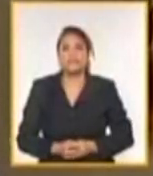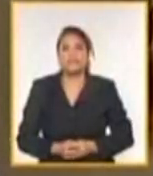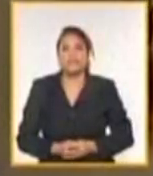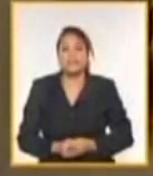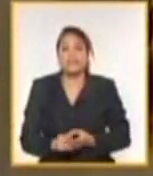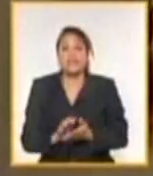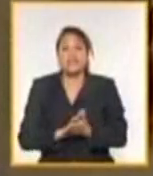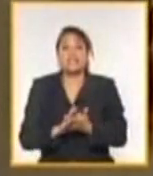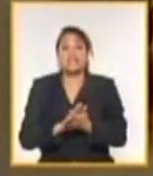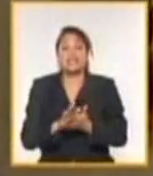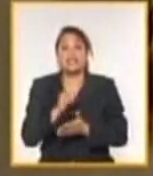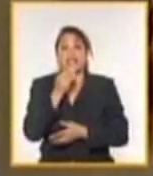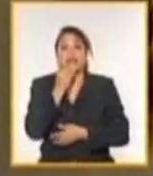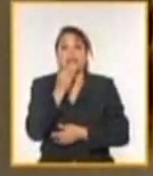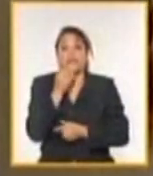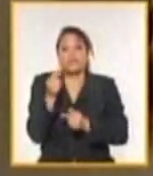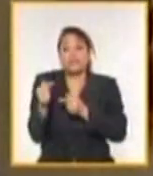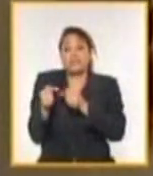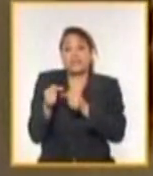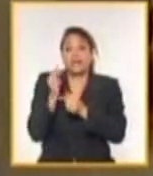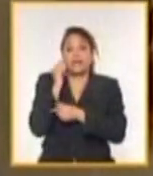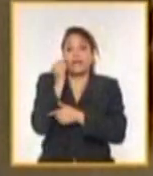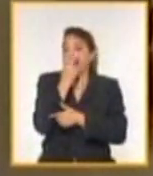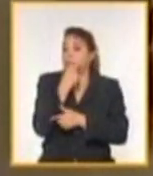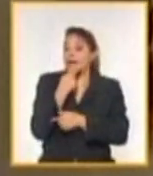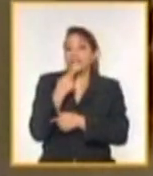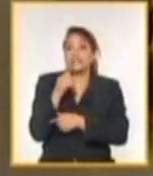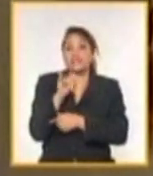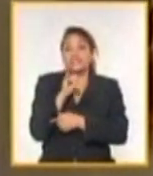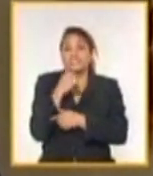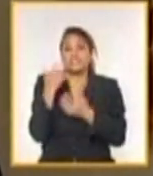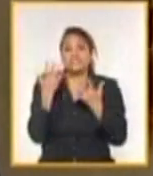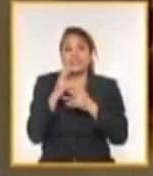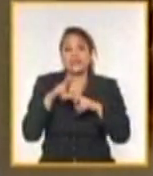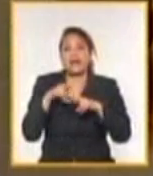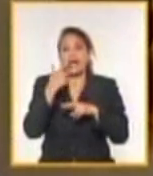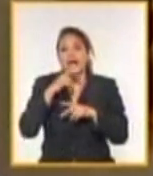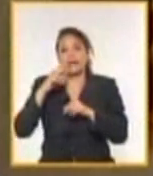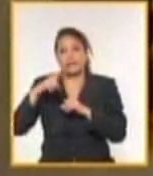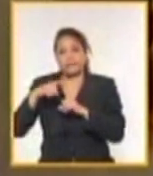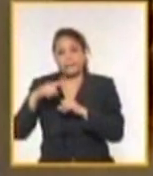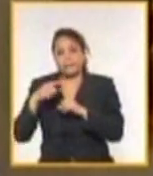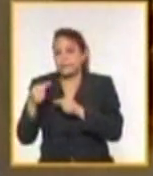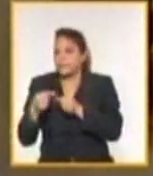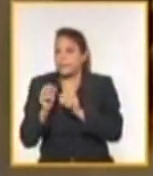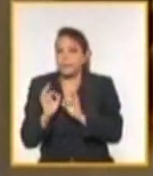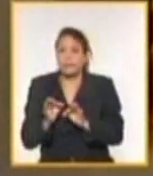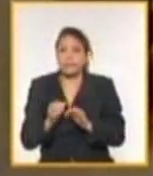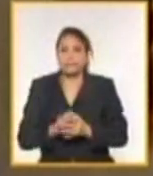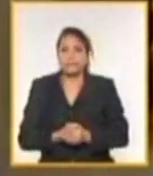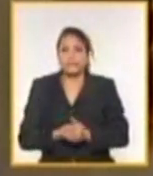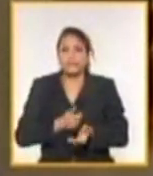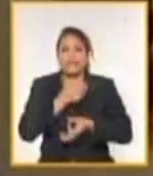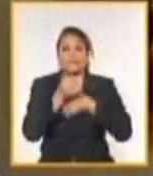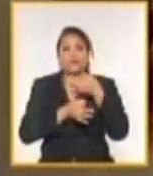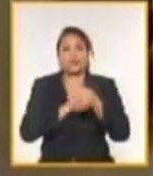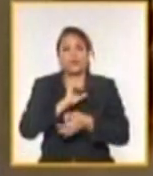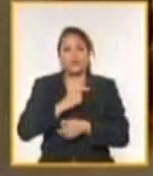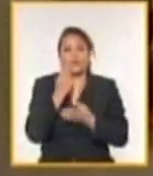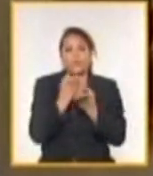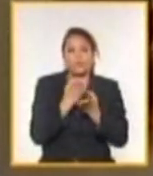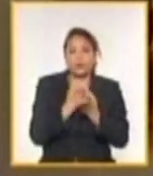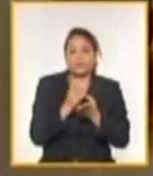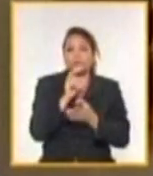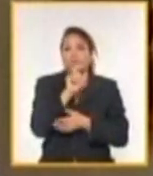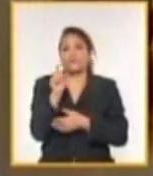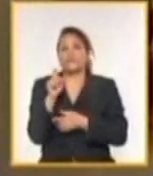Martí como él que Armando Har. Así fue en cultura, así fue en educación,